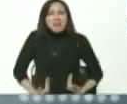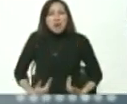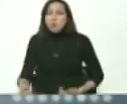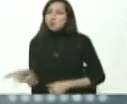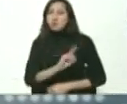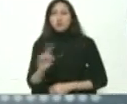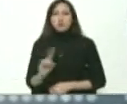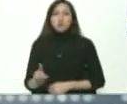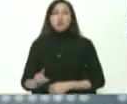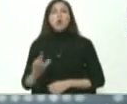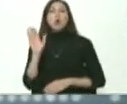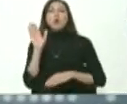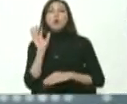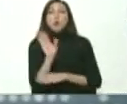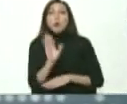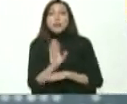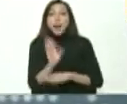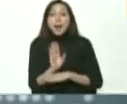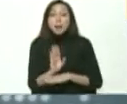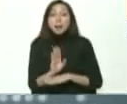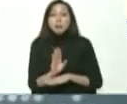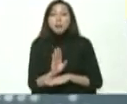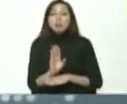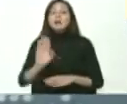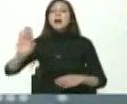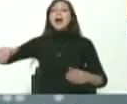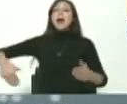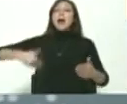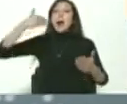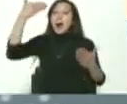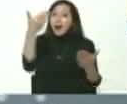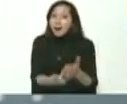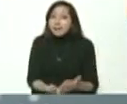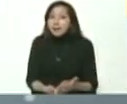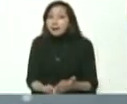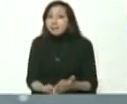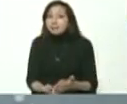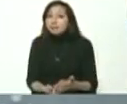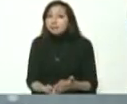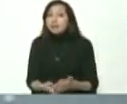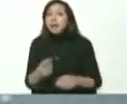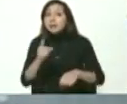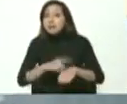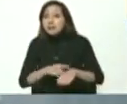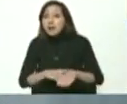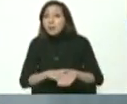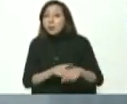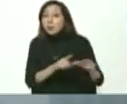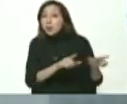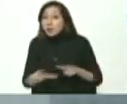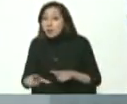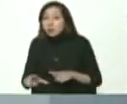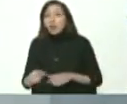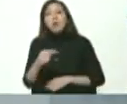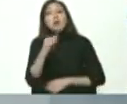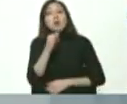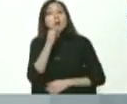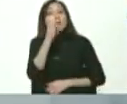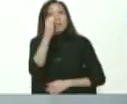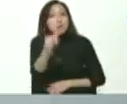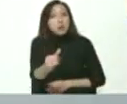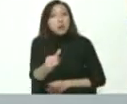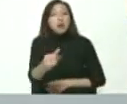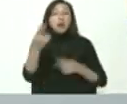cuidarse hasta que llegue el momento. Y cuando llegue el momento lo diremos. Ha llegado el momento de quitarse